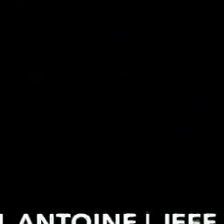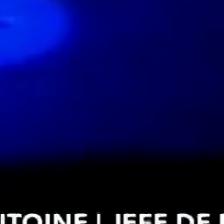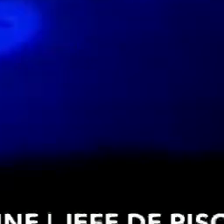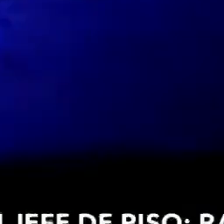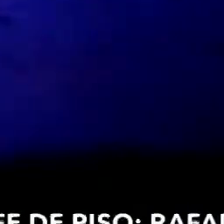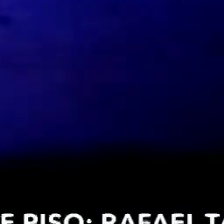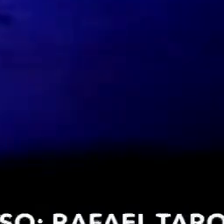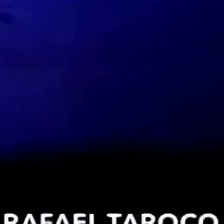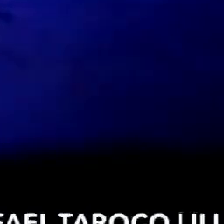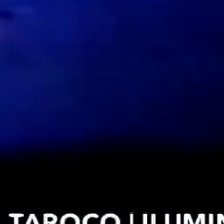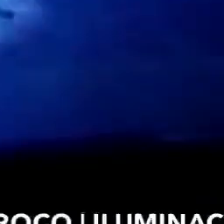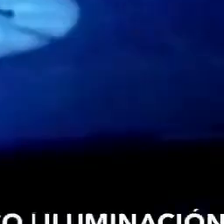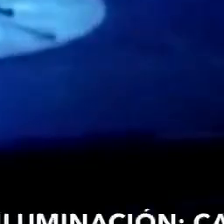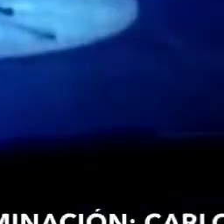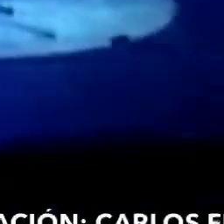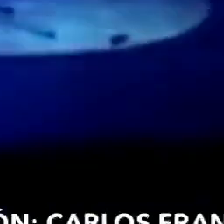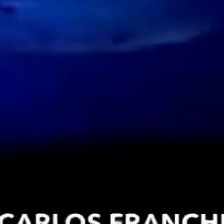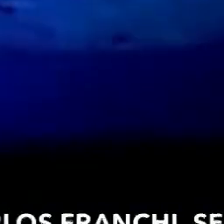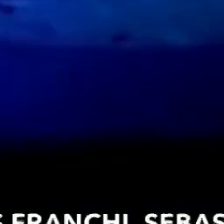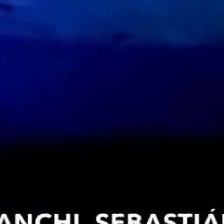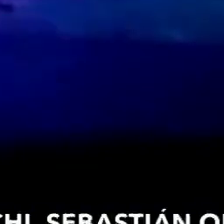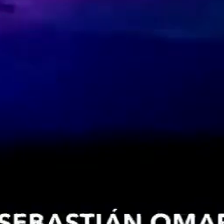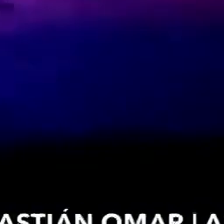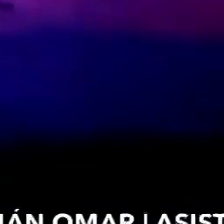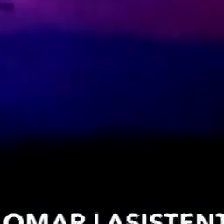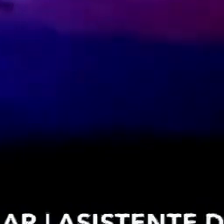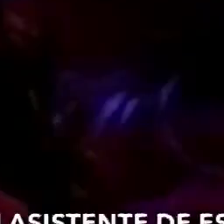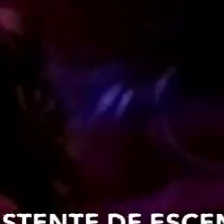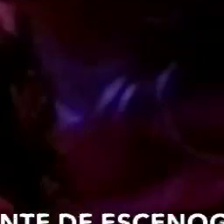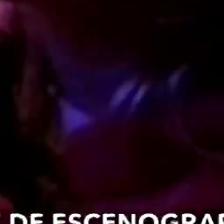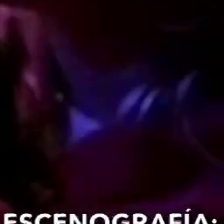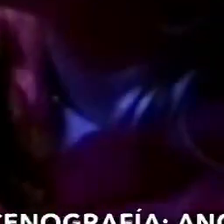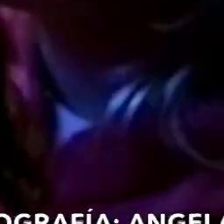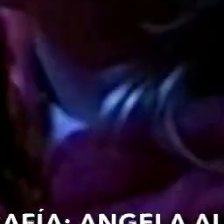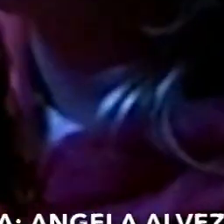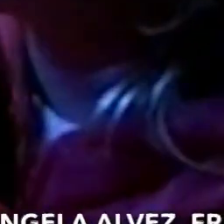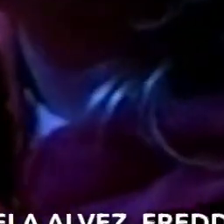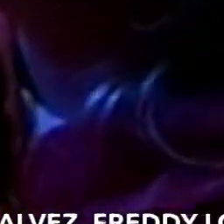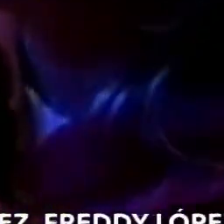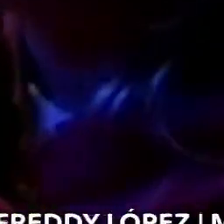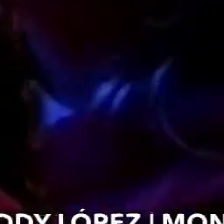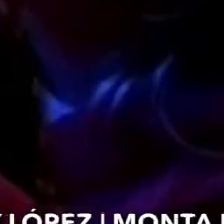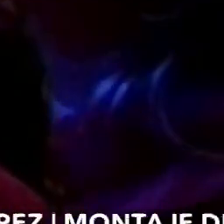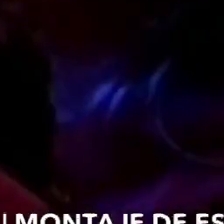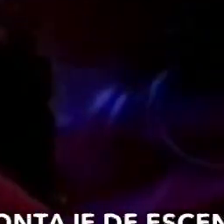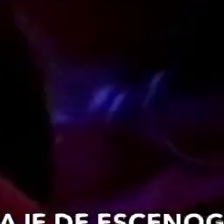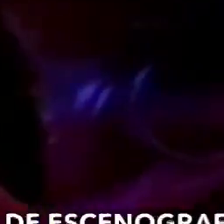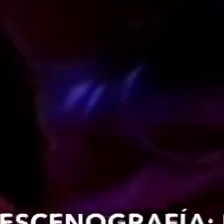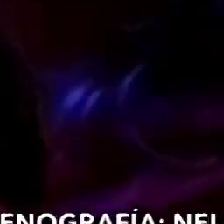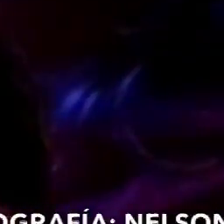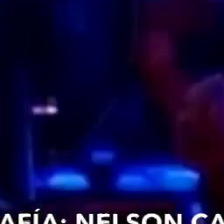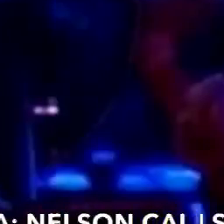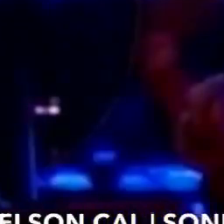y se va, se va, se va. Mi muñeca de trapo sí se pone